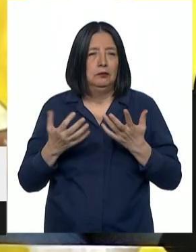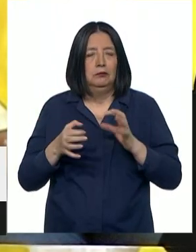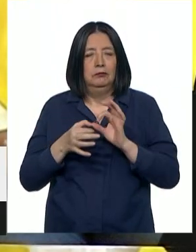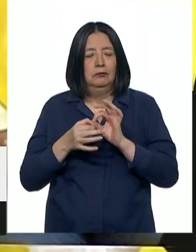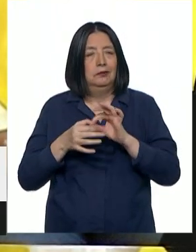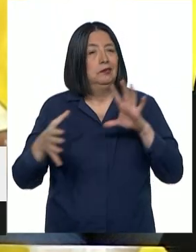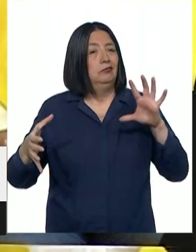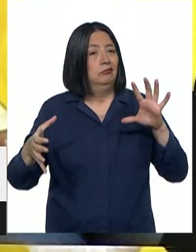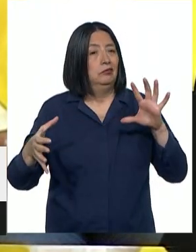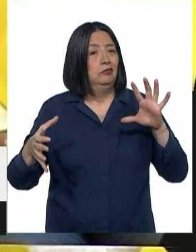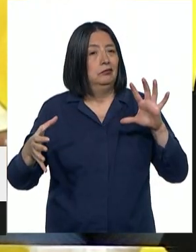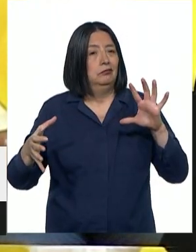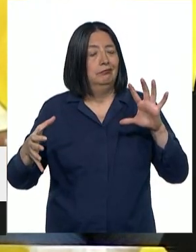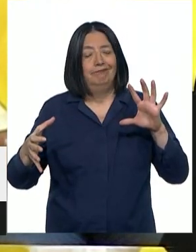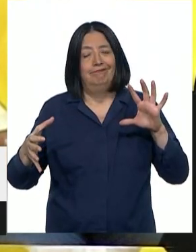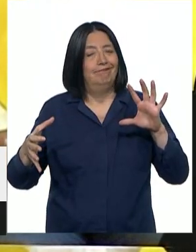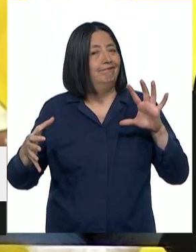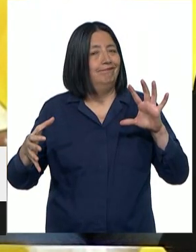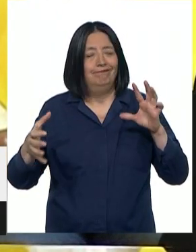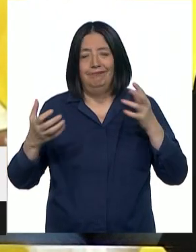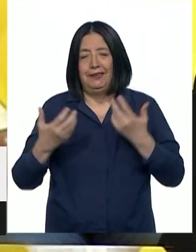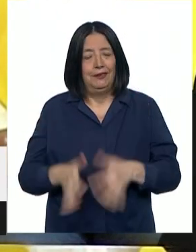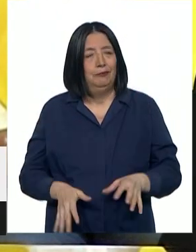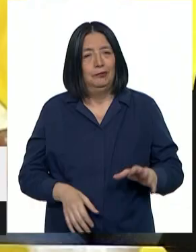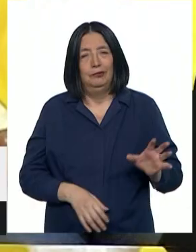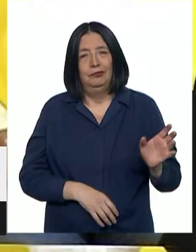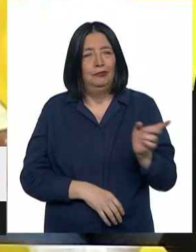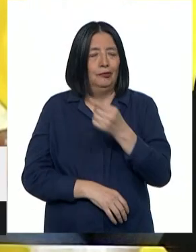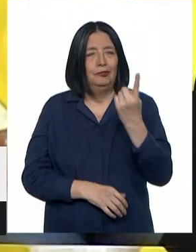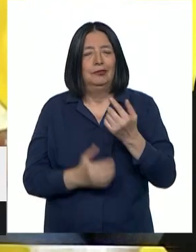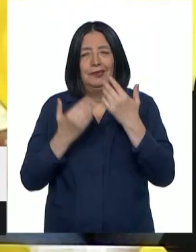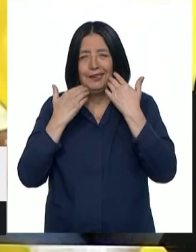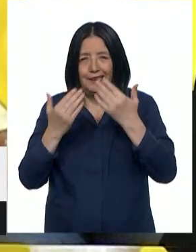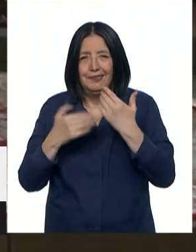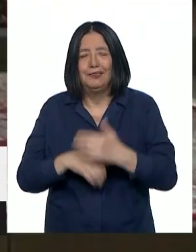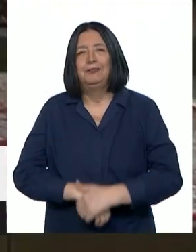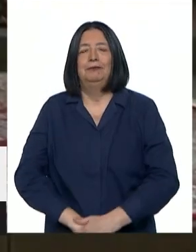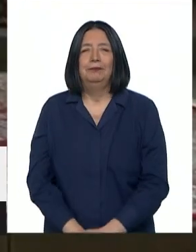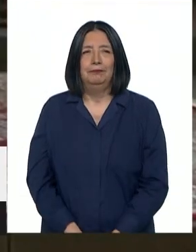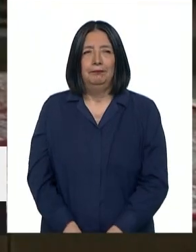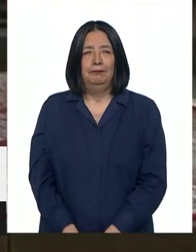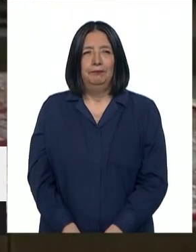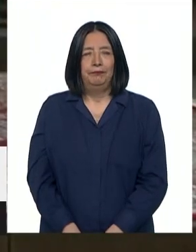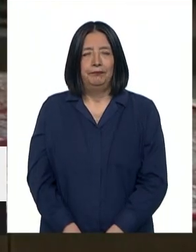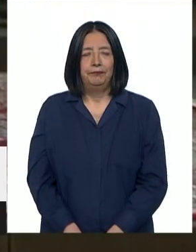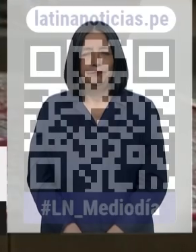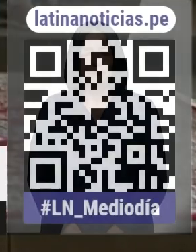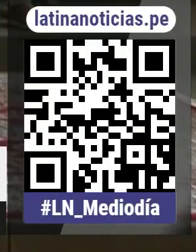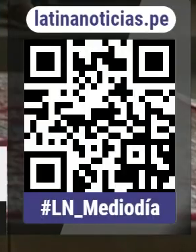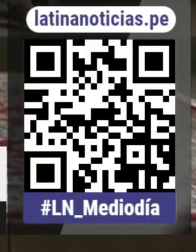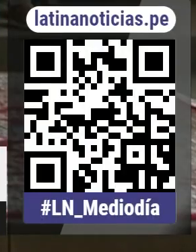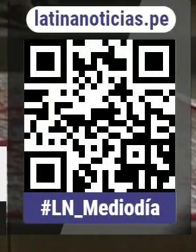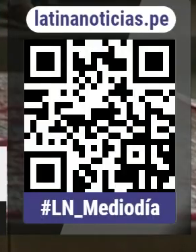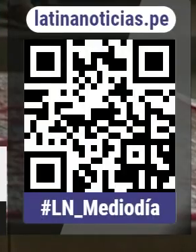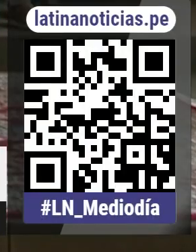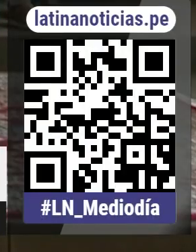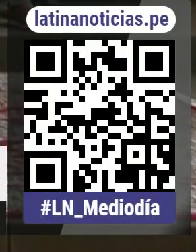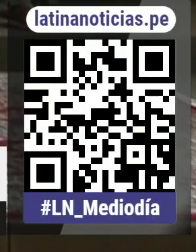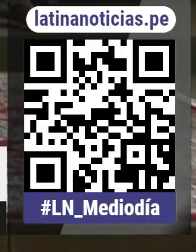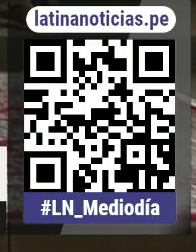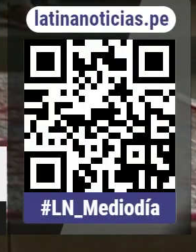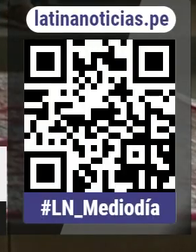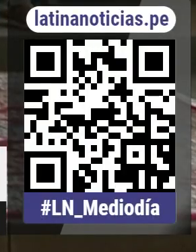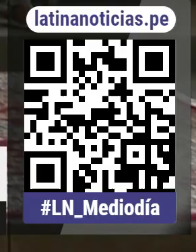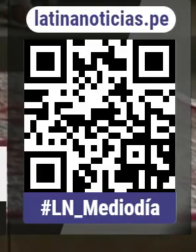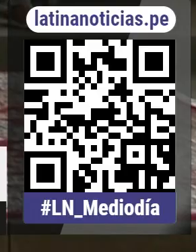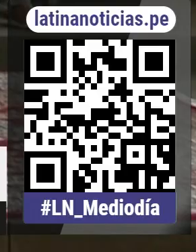Desunidos, perdemos todos. Muchas gracias. La palabra muchas gracias, de la presidenta, señora presidenta. Dina Boluarte. La